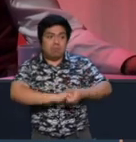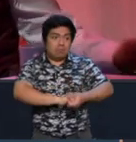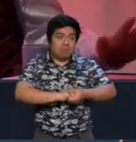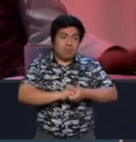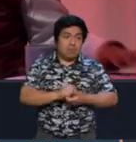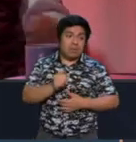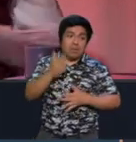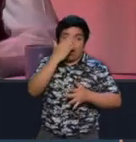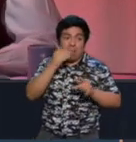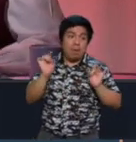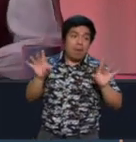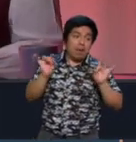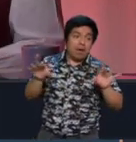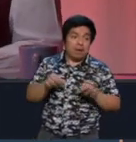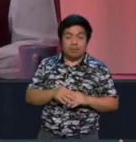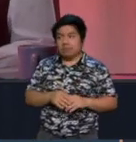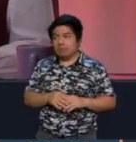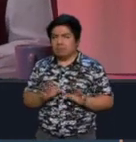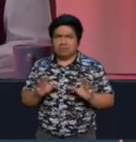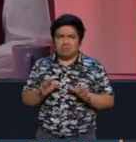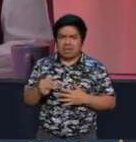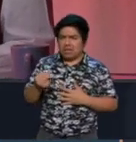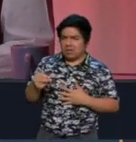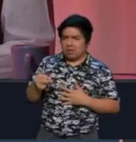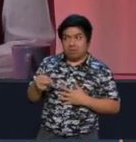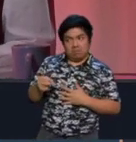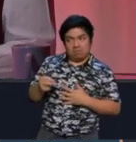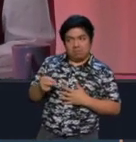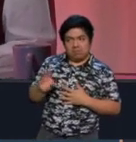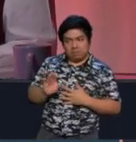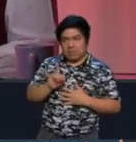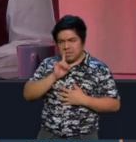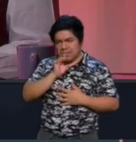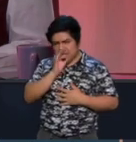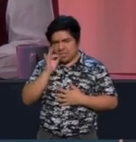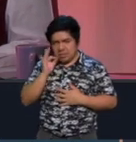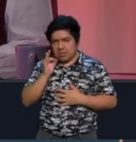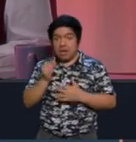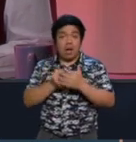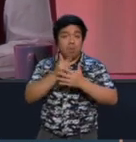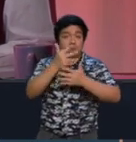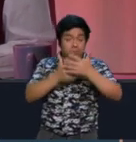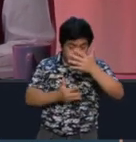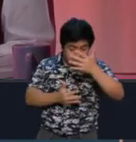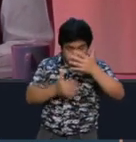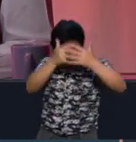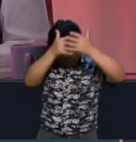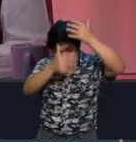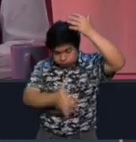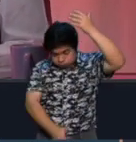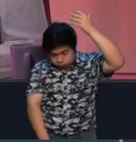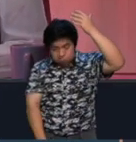Mancera. No me hagas decir nombres de impresentables porque no se trata de eso, Sebastián. Hay una lista interminable de